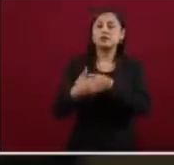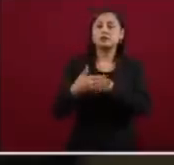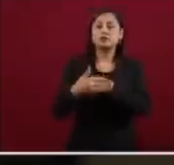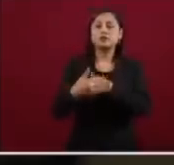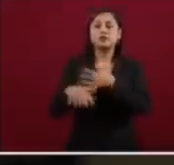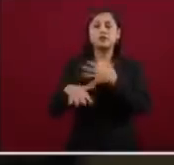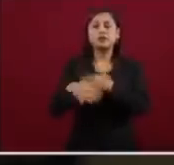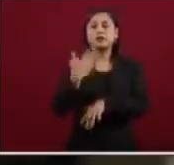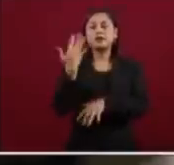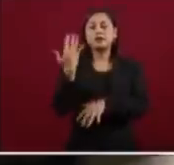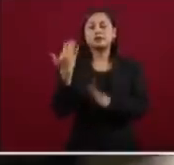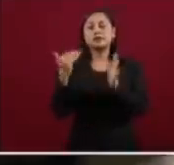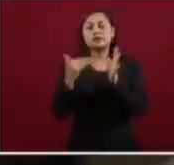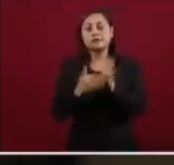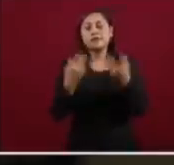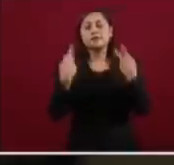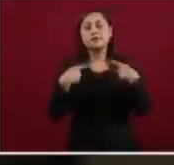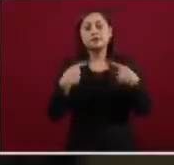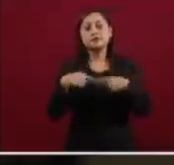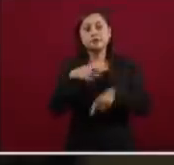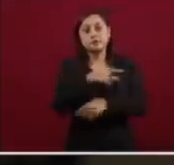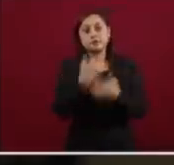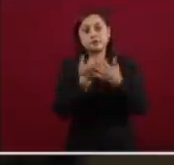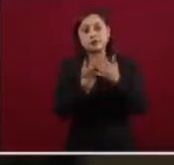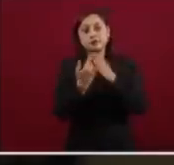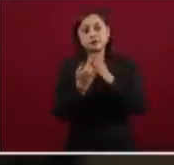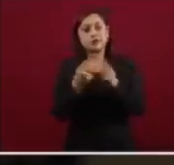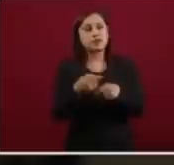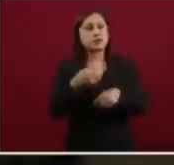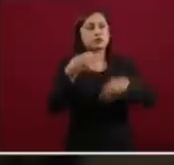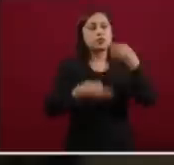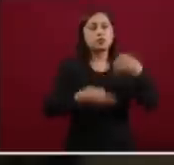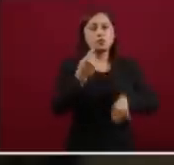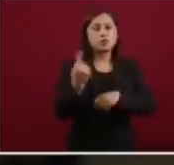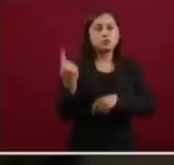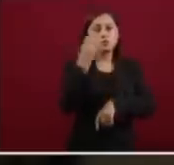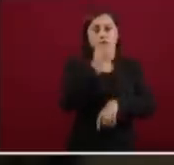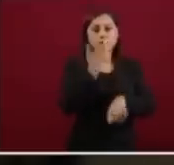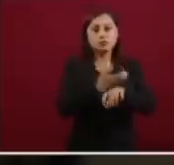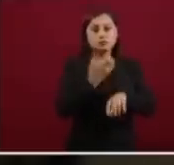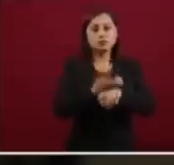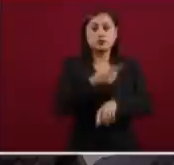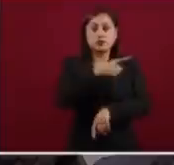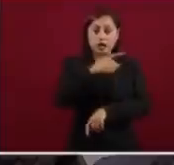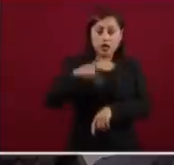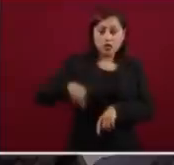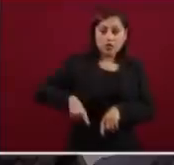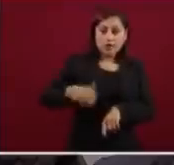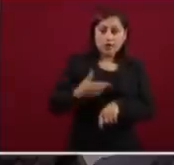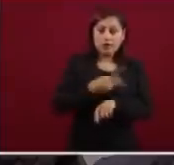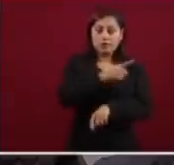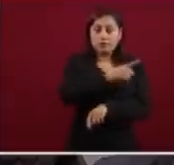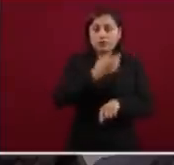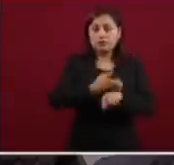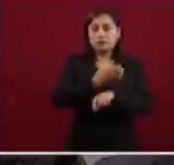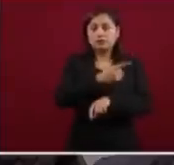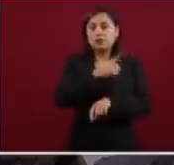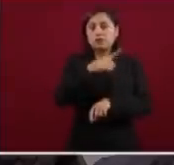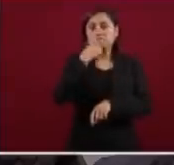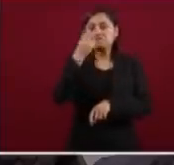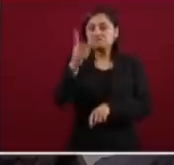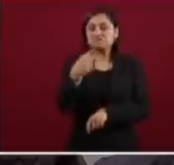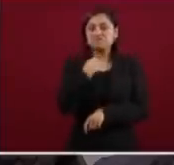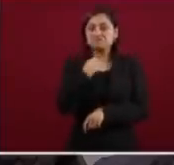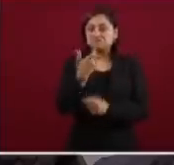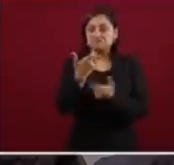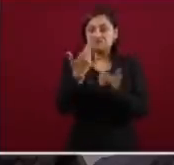político o un procedimiento en los eeuu no hay dinero tampoco dice el gobierno del estado un número considerable de adultos mayores no